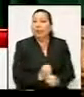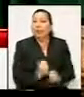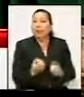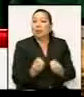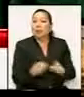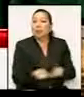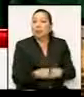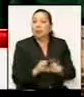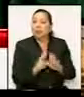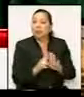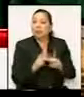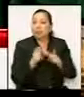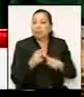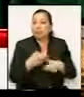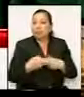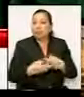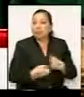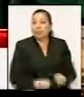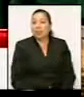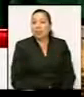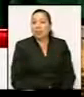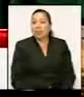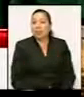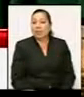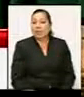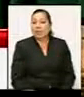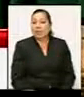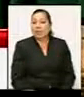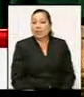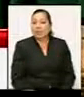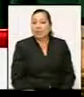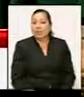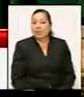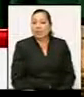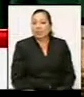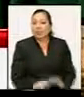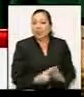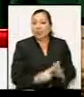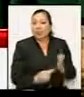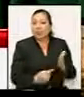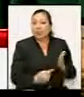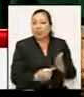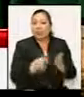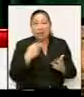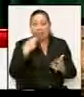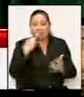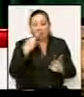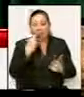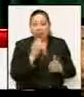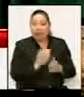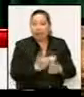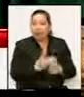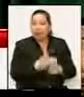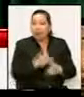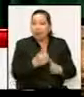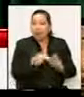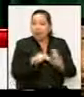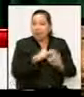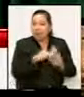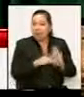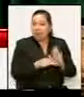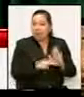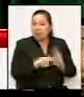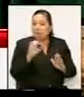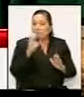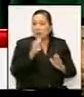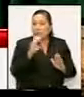también el reglamento de control de productividad lechera y el reglamento técnico de la carne, entre otras normativas que lo que